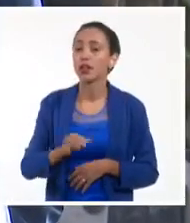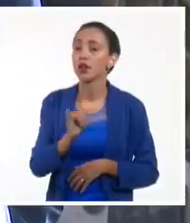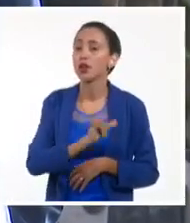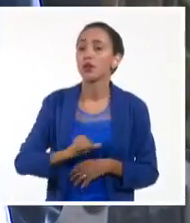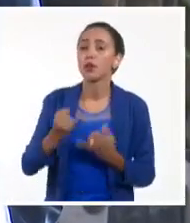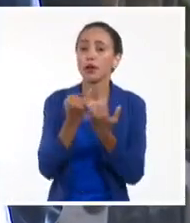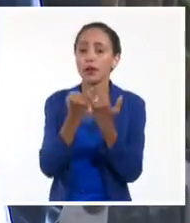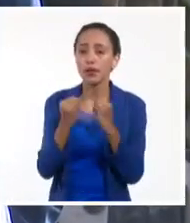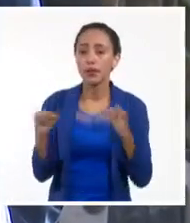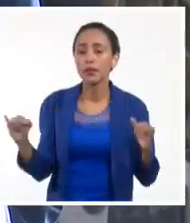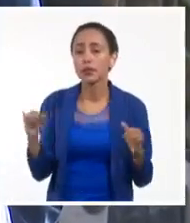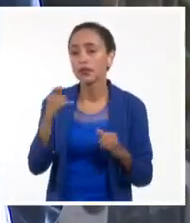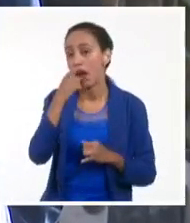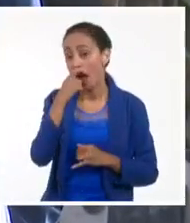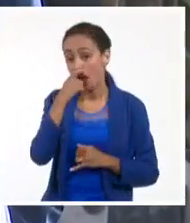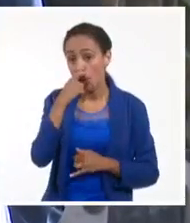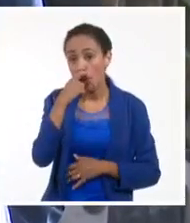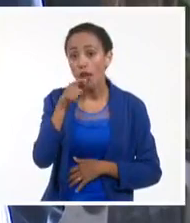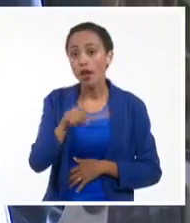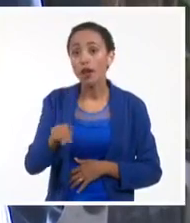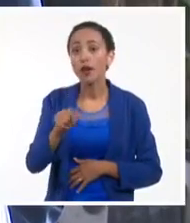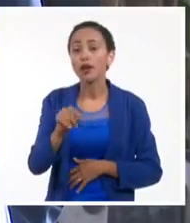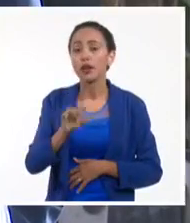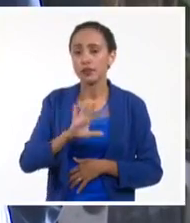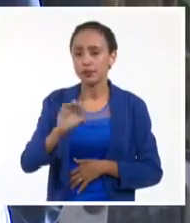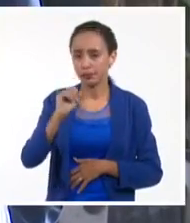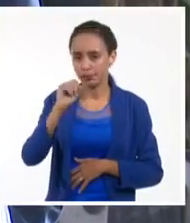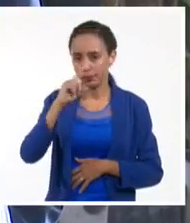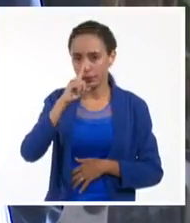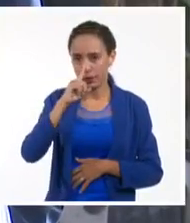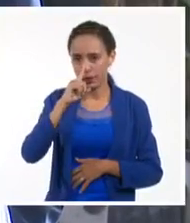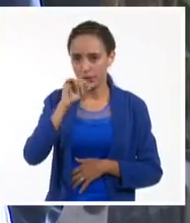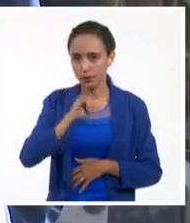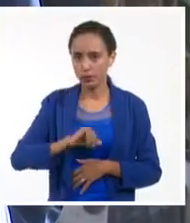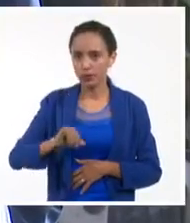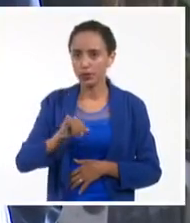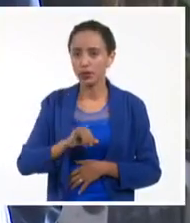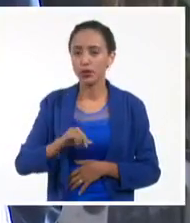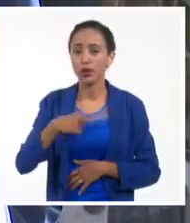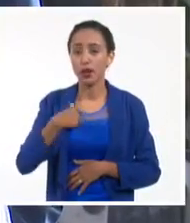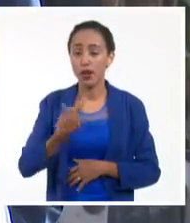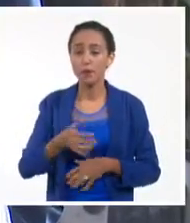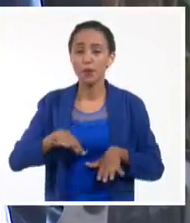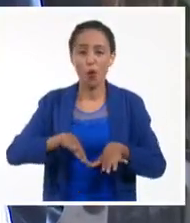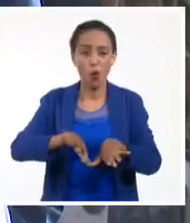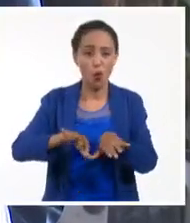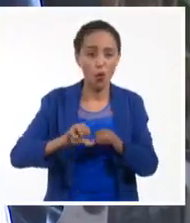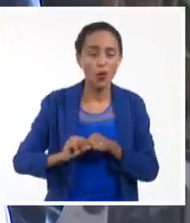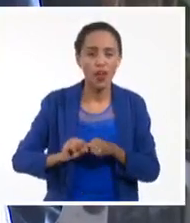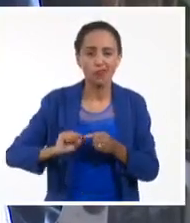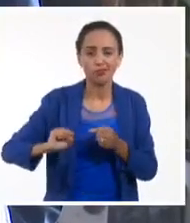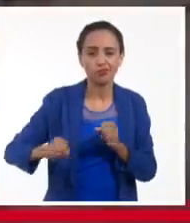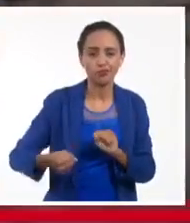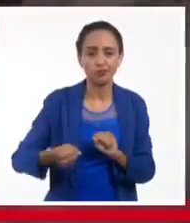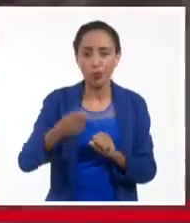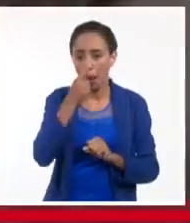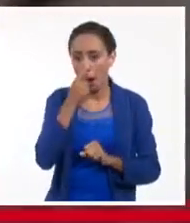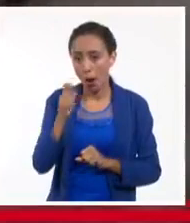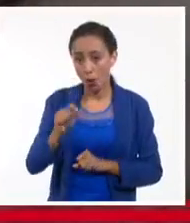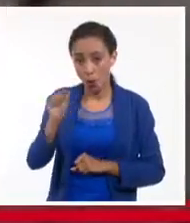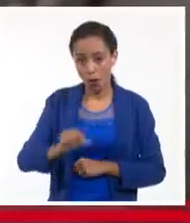la independencia de Angola poniendo fin al régimen colonial que oprimió a los angolanos durante